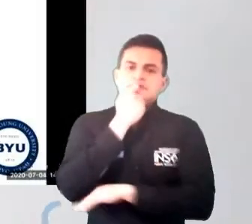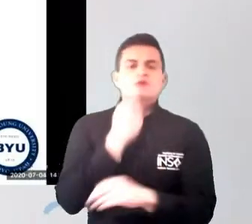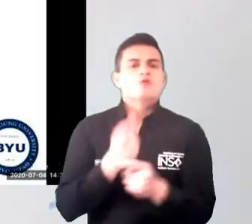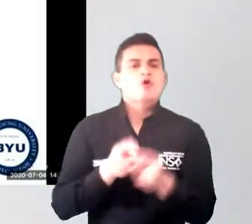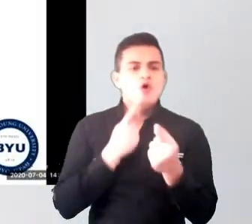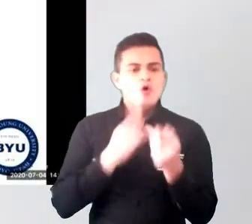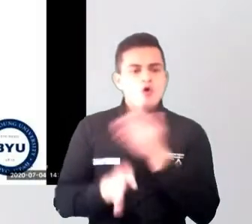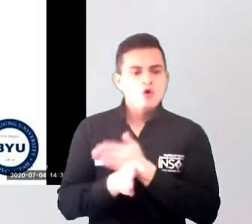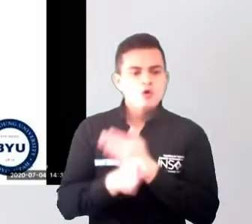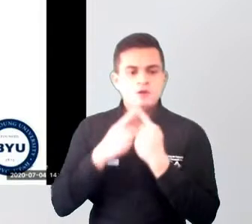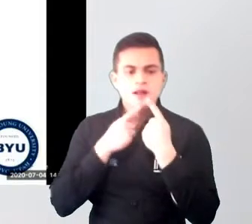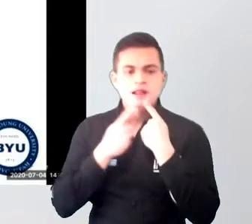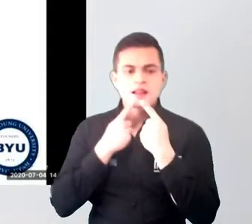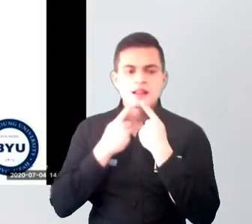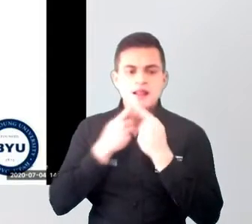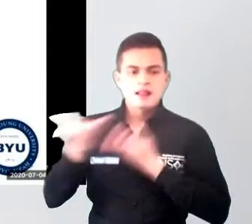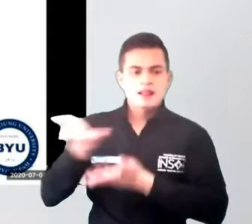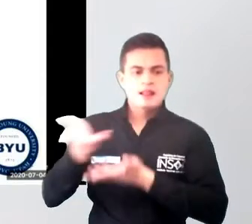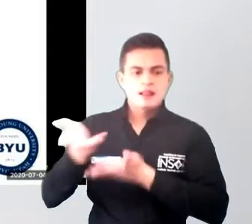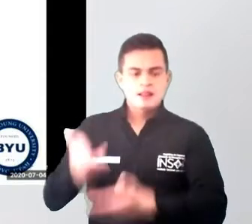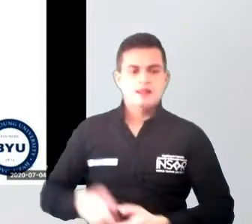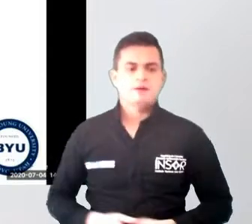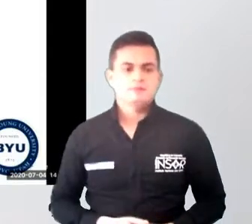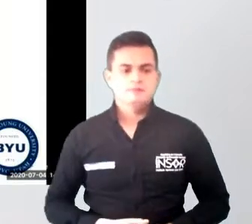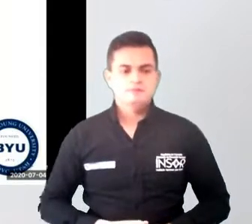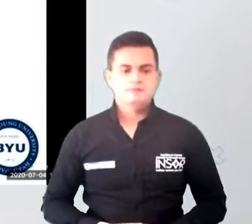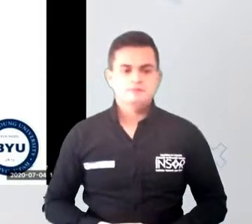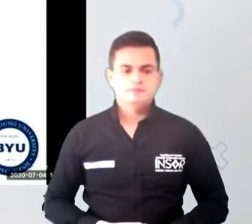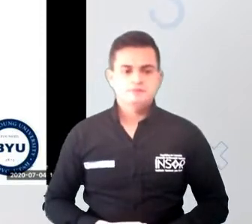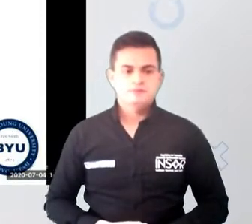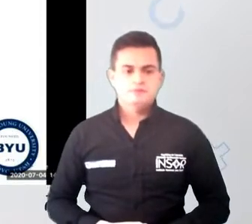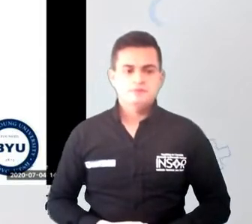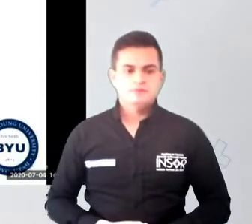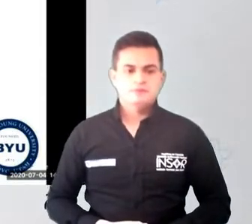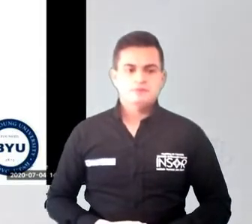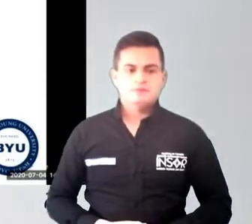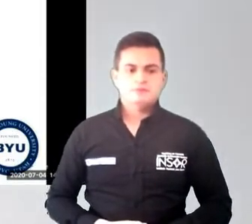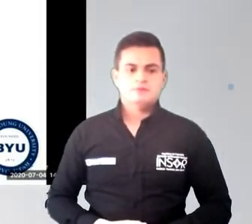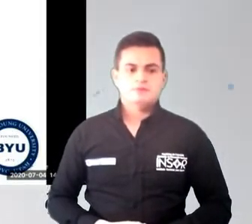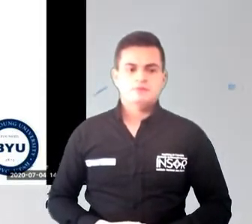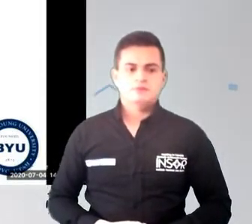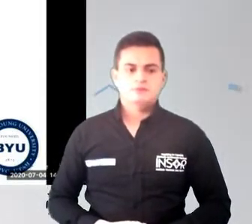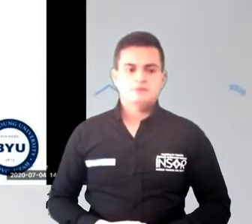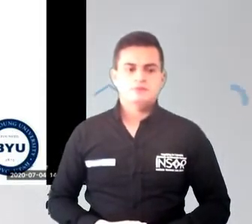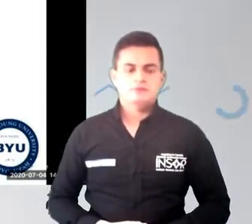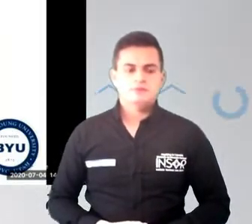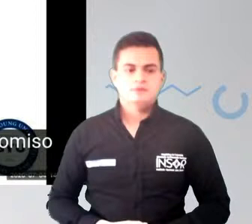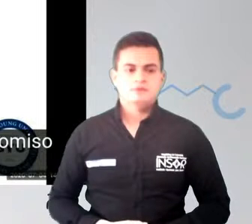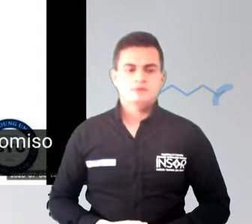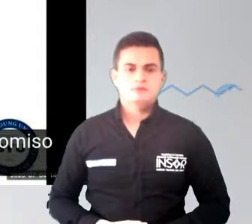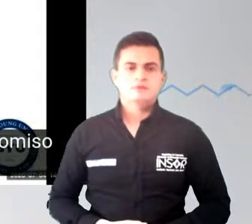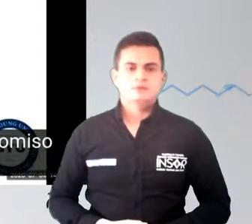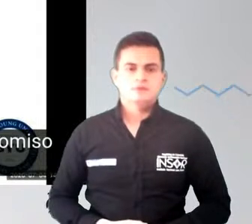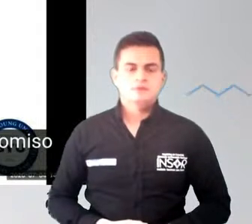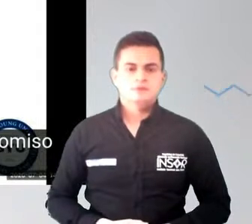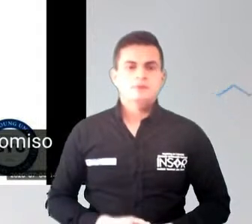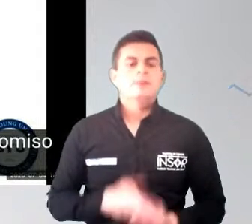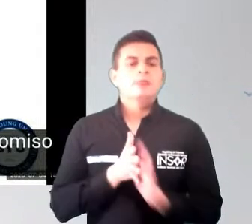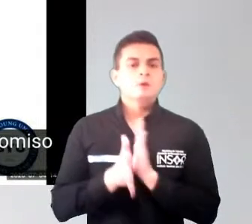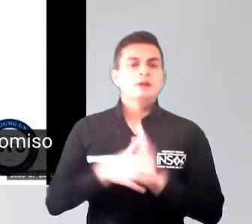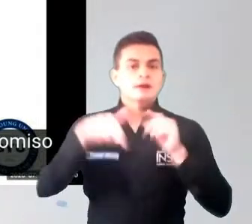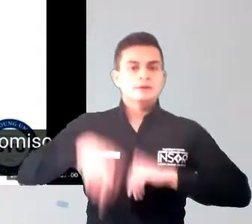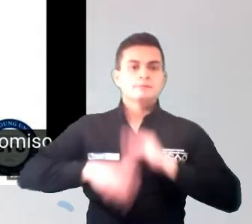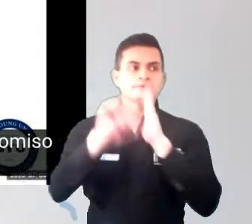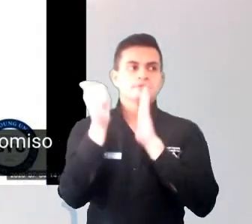Thank you for sharing a little bit about yourself. Gracias por compartir un poco sobre ustedes. Aquí está nuestra agenda para hoy. Vamos